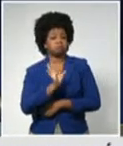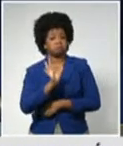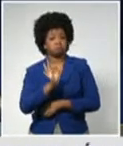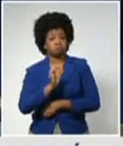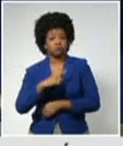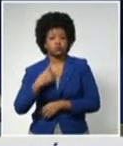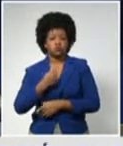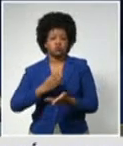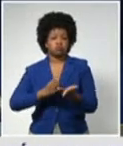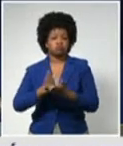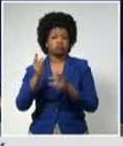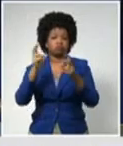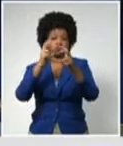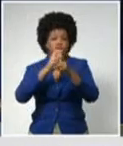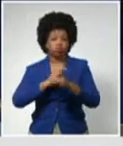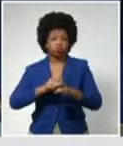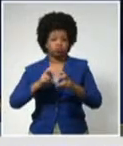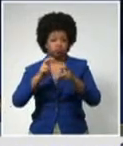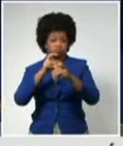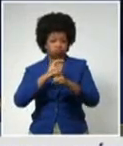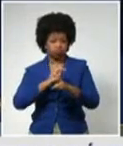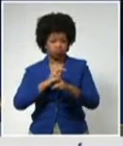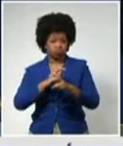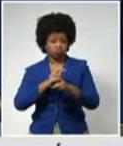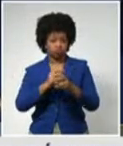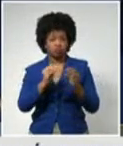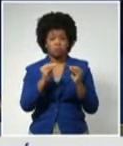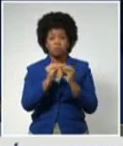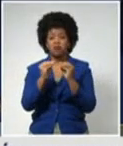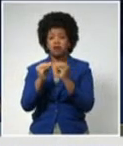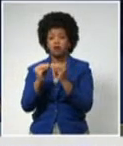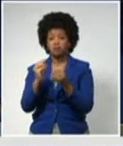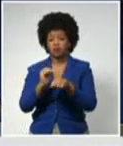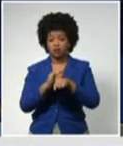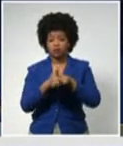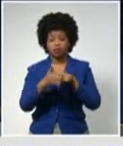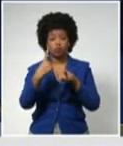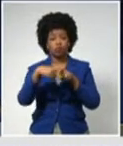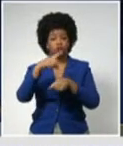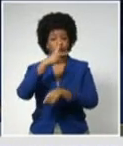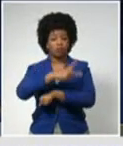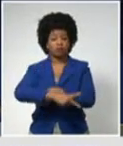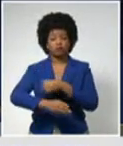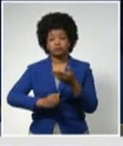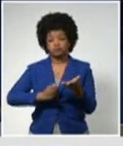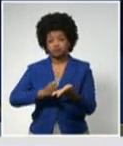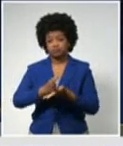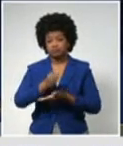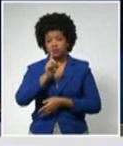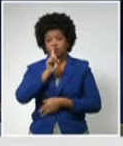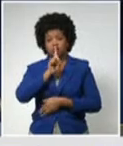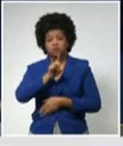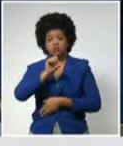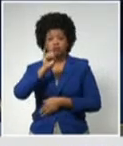infección. Con fuente de infección en el extranjero se mantiene los 161, o sea, el